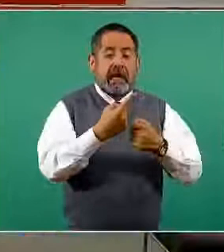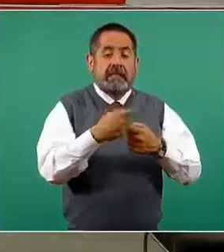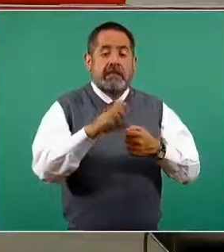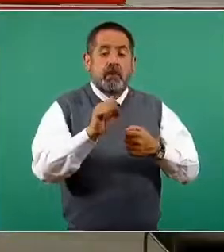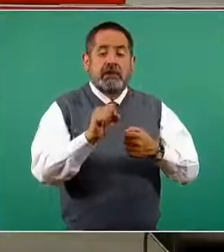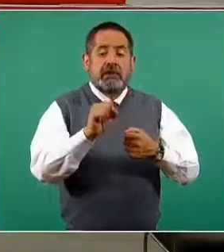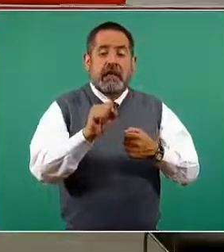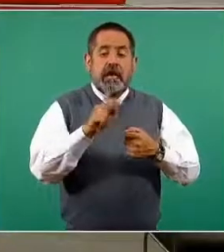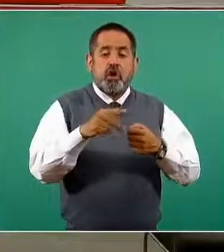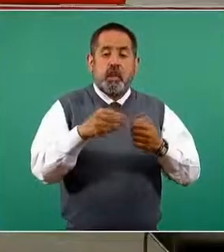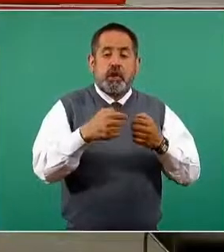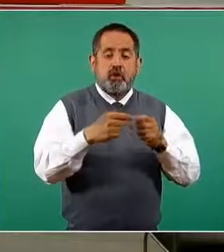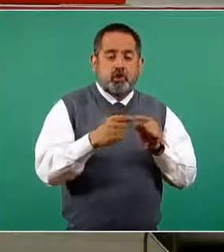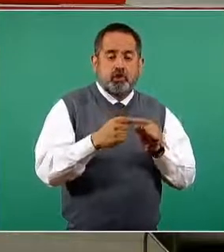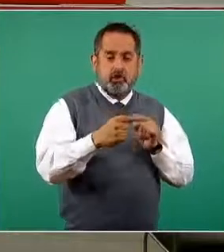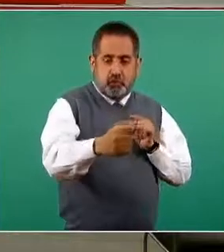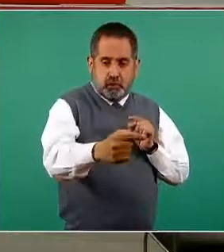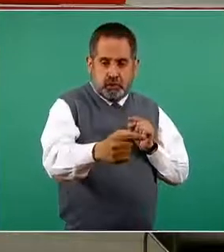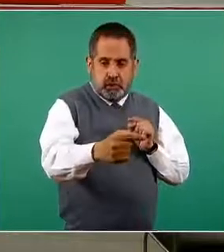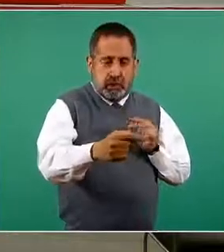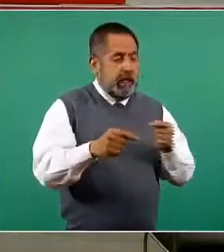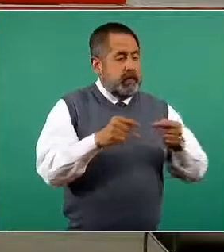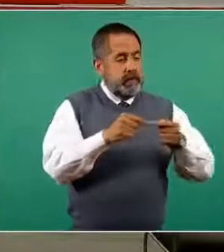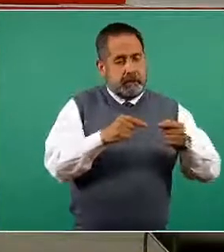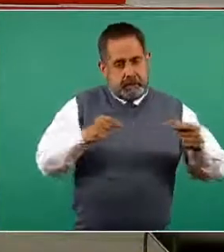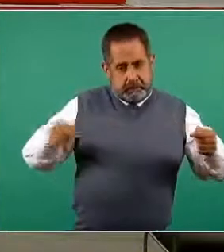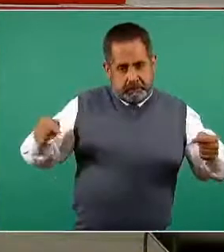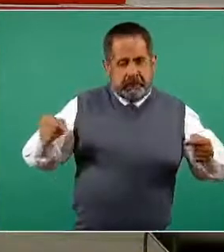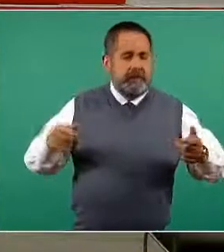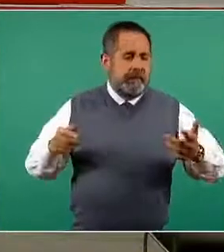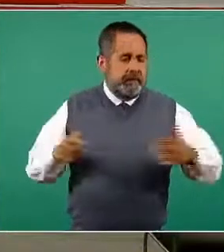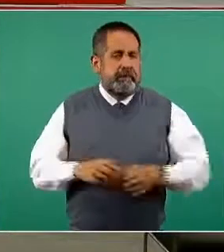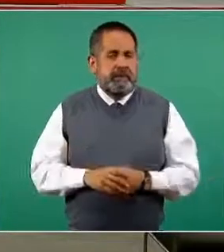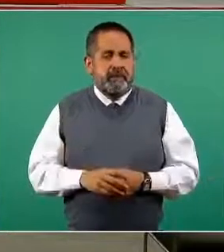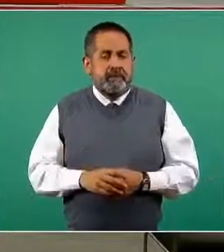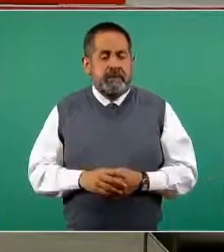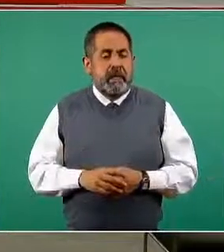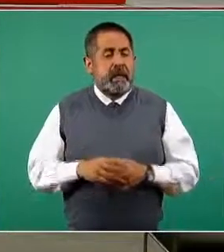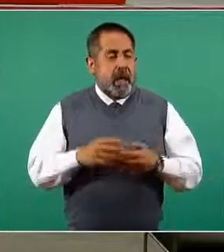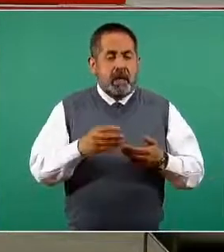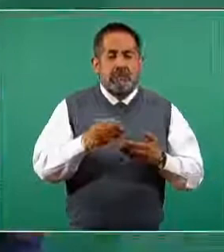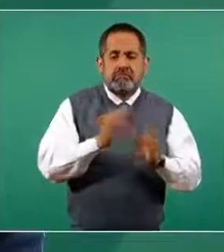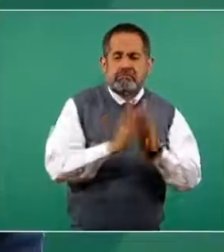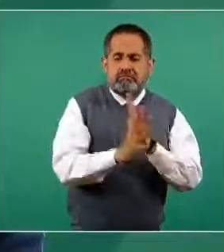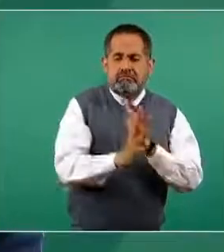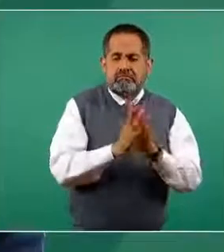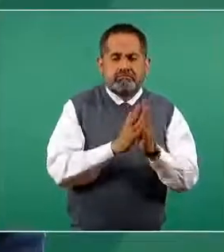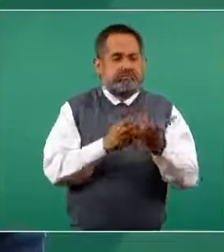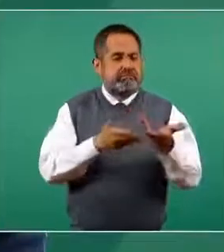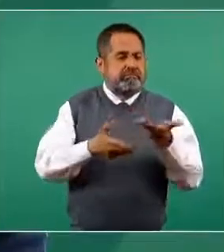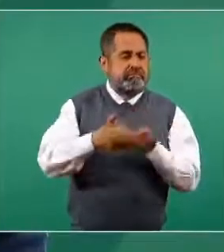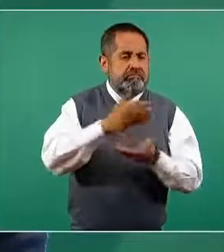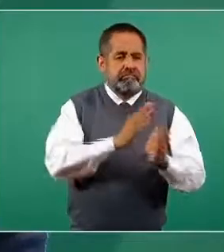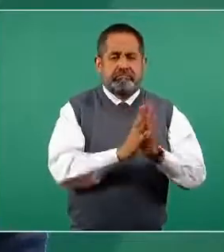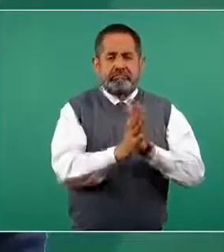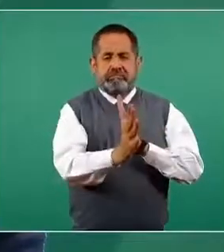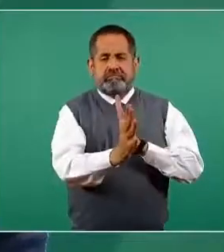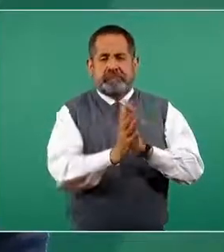adentro, y 100 millas allá en Estados Unidos, tiene una convivencia muy estrecha